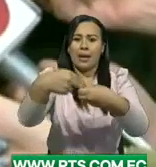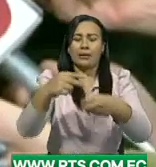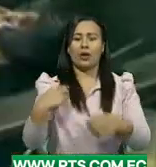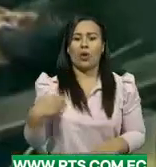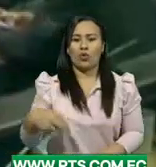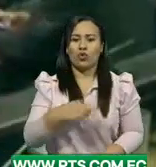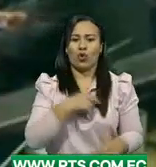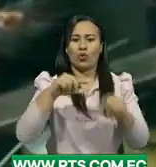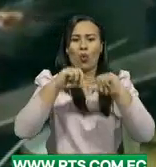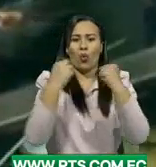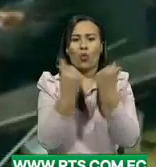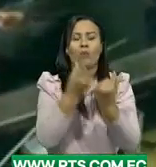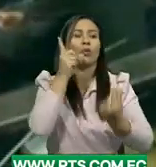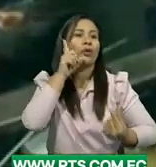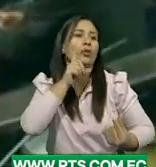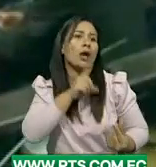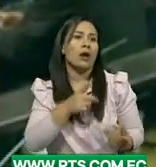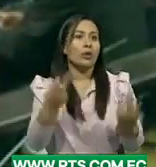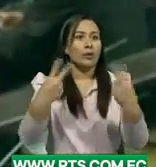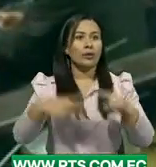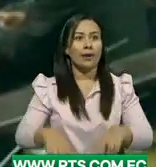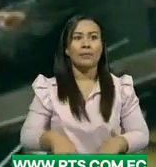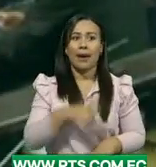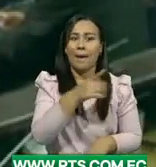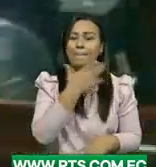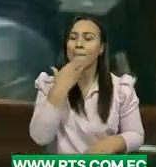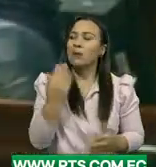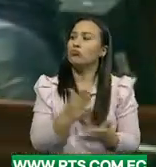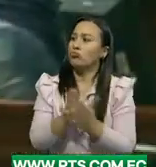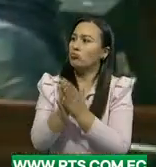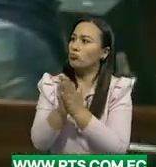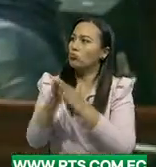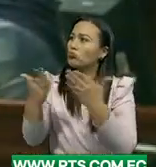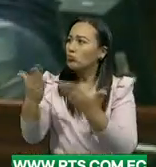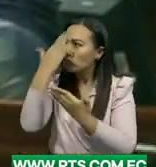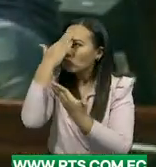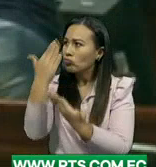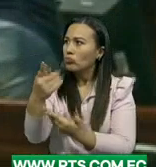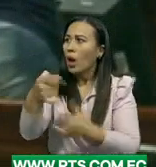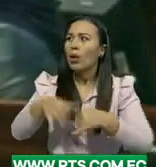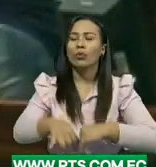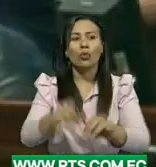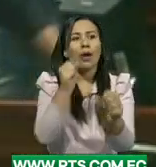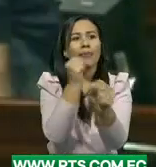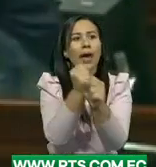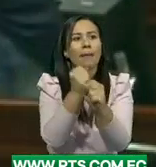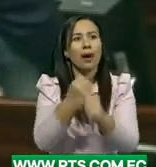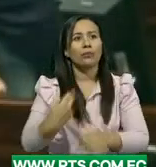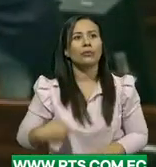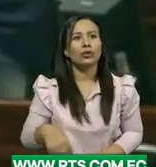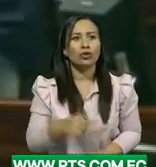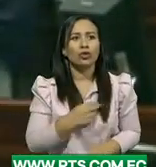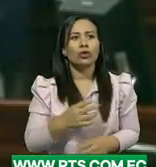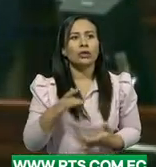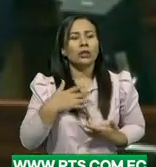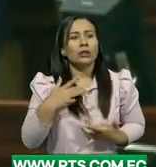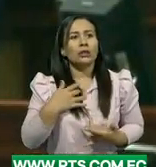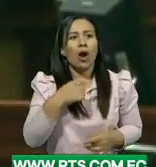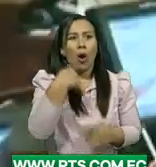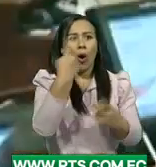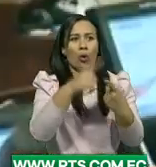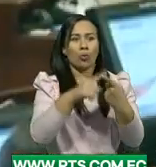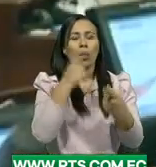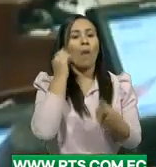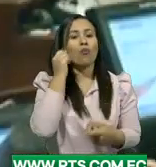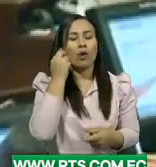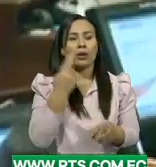del Ecuador. De parte de varios legisladores existió el mejor deseo para el desempeño en funciones de la fiscal general. Liceo Azuero del BIN, por ejemplo, manifestó